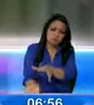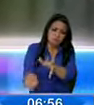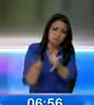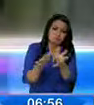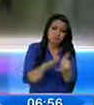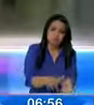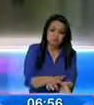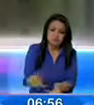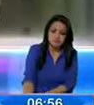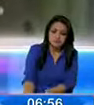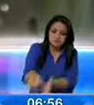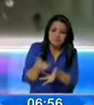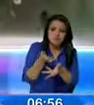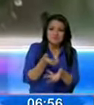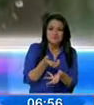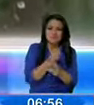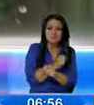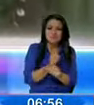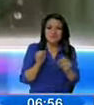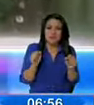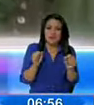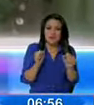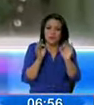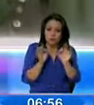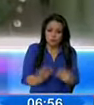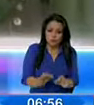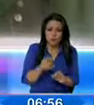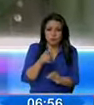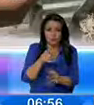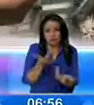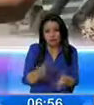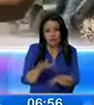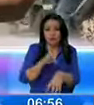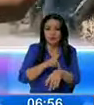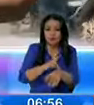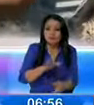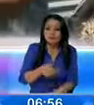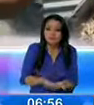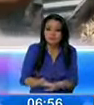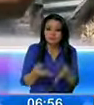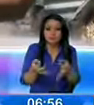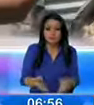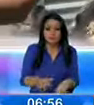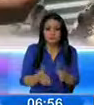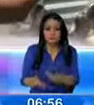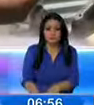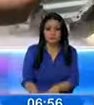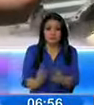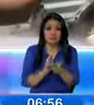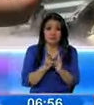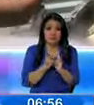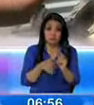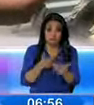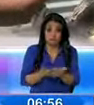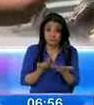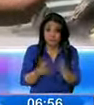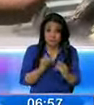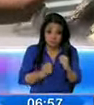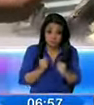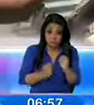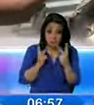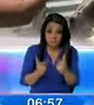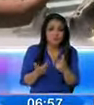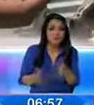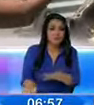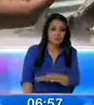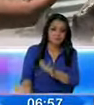la sacaron. Los socorristas que llegaron solo confirmaron su deceso. Los vecinos ya salieron, entonces al que yo bajaba ya vi que ellos ya le habían